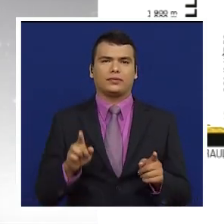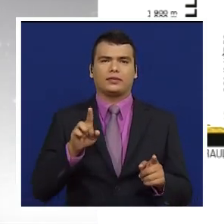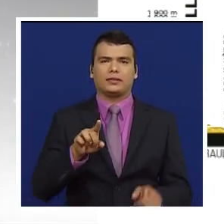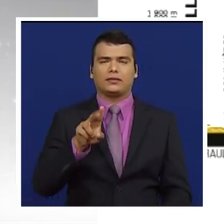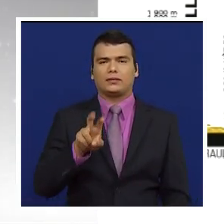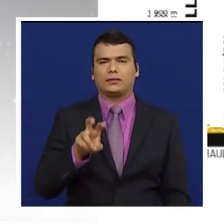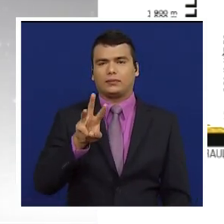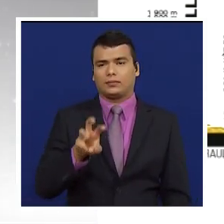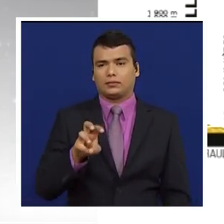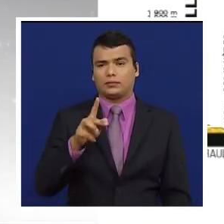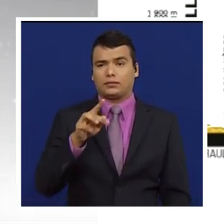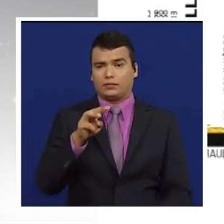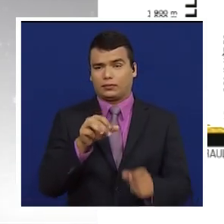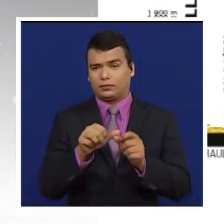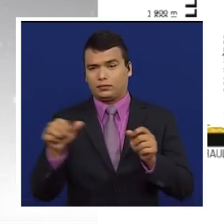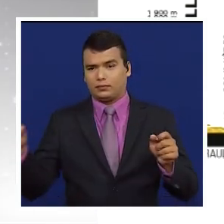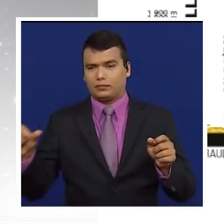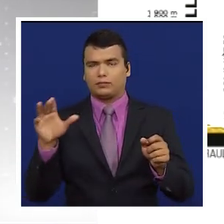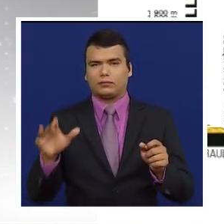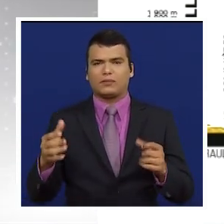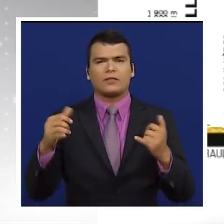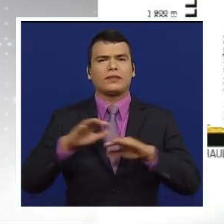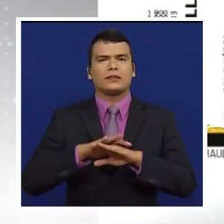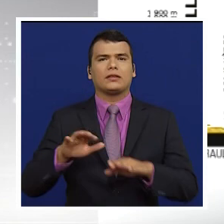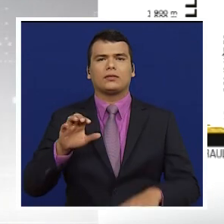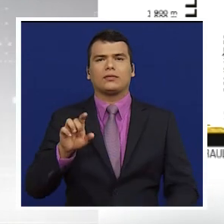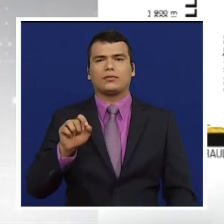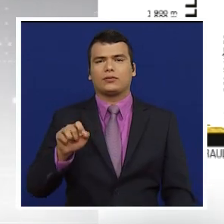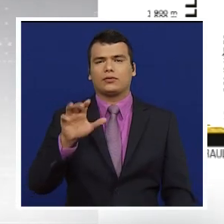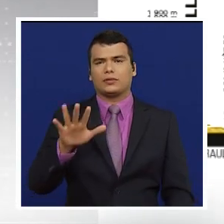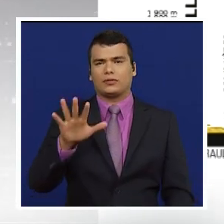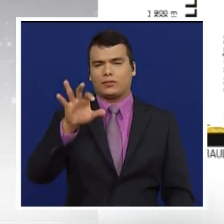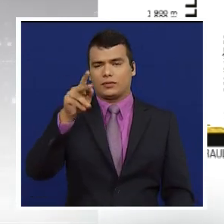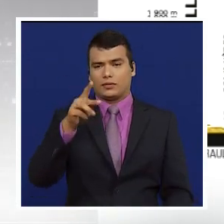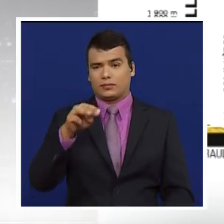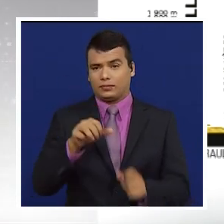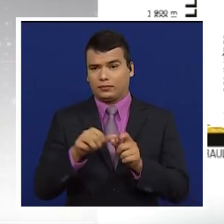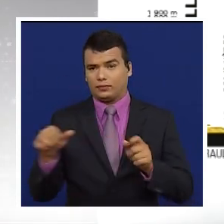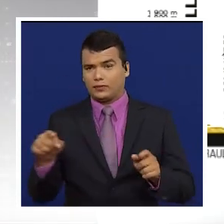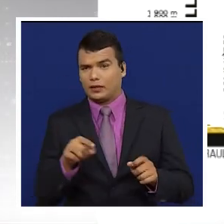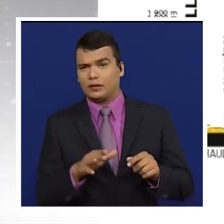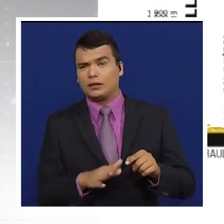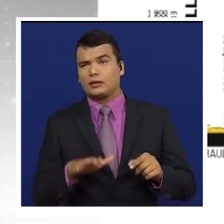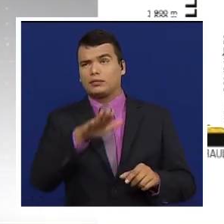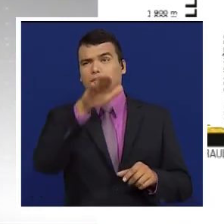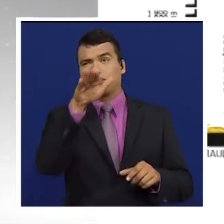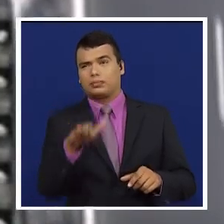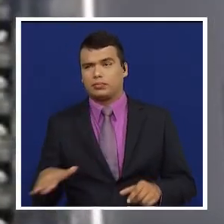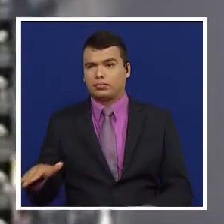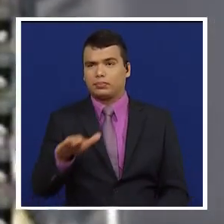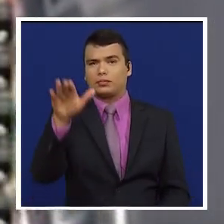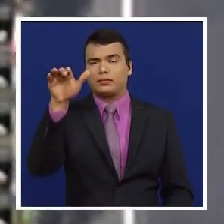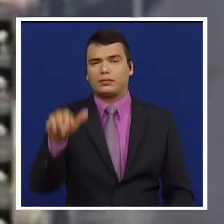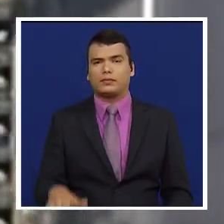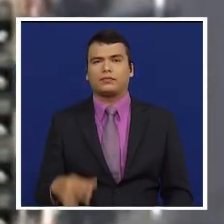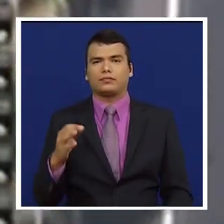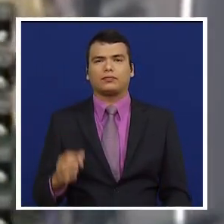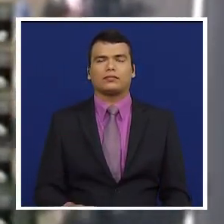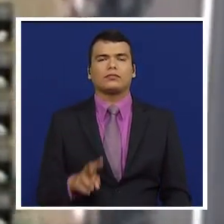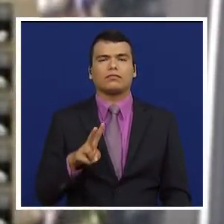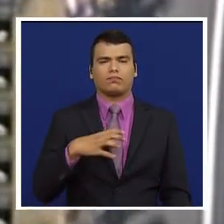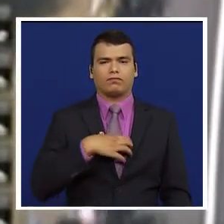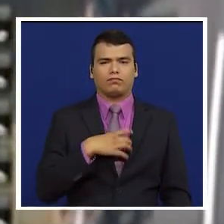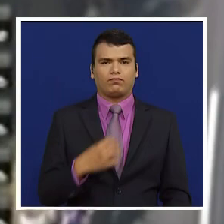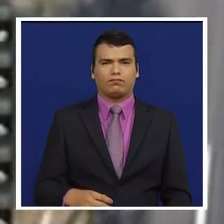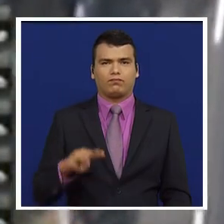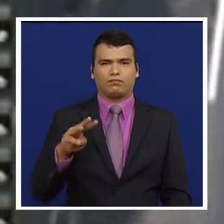178 kilómetros que culminarán con 9.5 kilómetros de las temidas rampas del Monte de los Vientos. Tiene 2 premios de